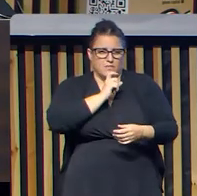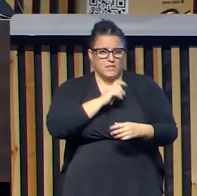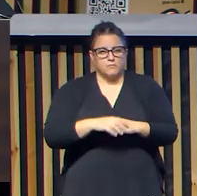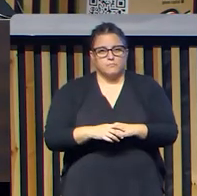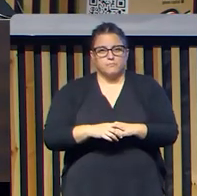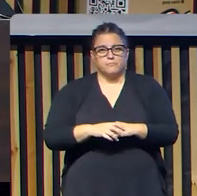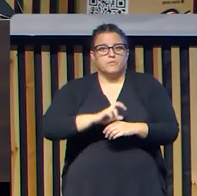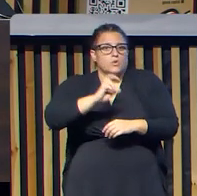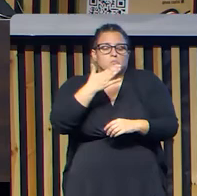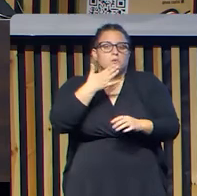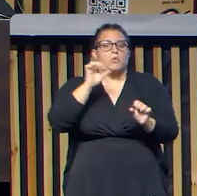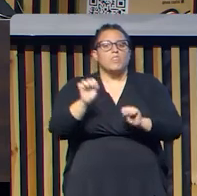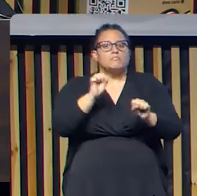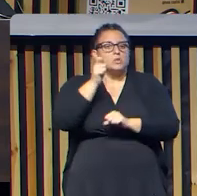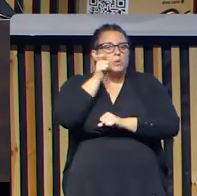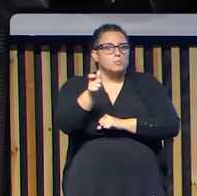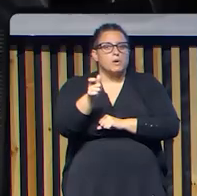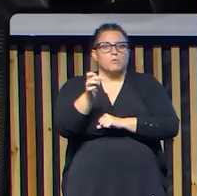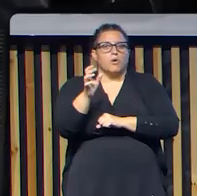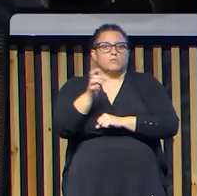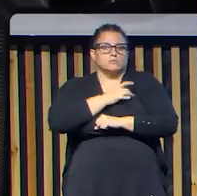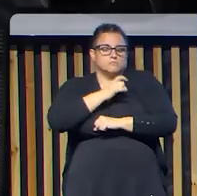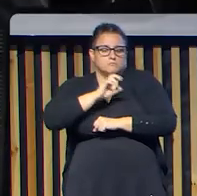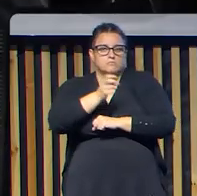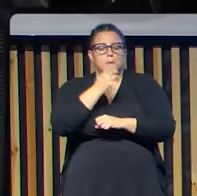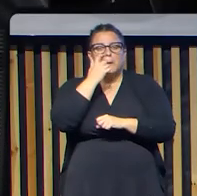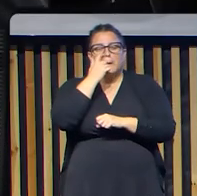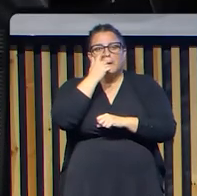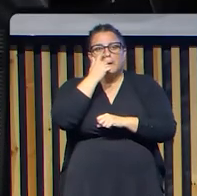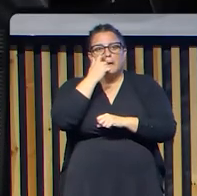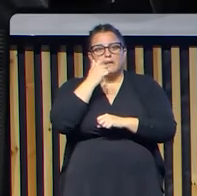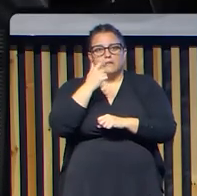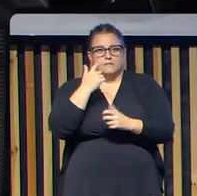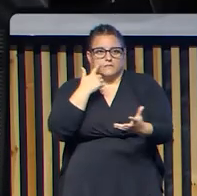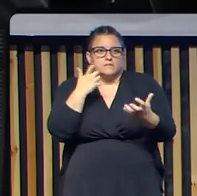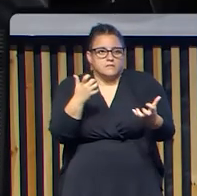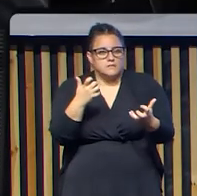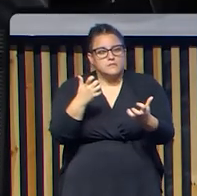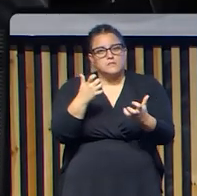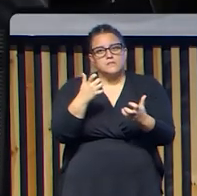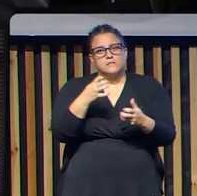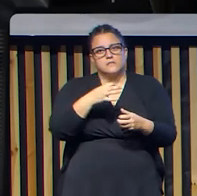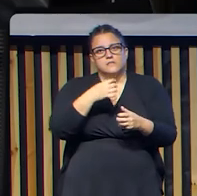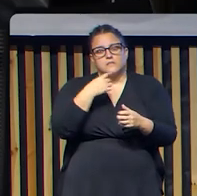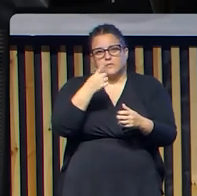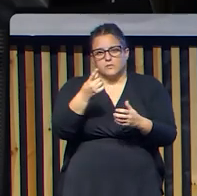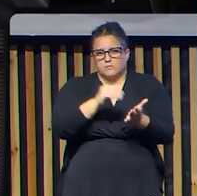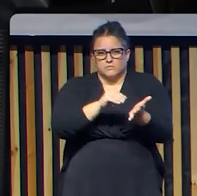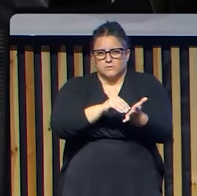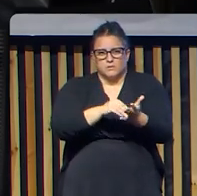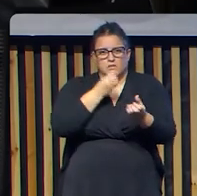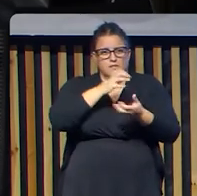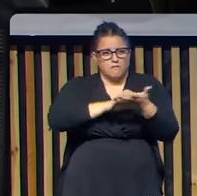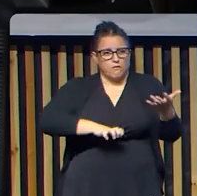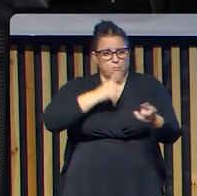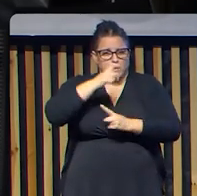y otros Defensores y síndicos y síndicas han puesto de manifiesto el defensor del pueblo en múltiples informes